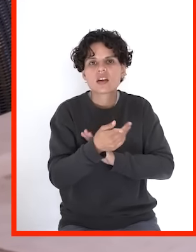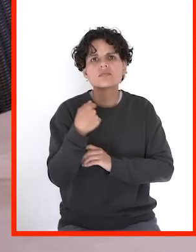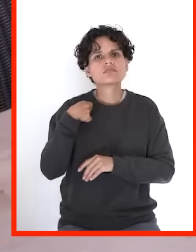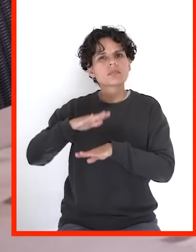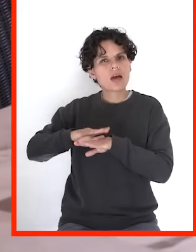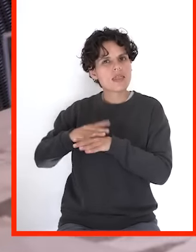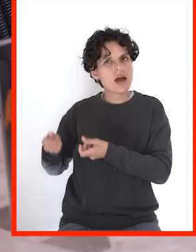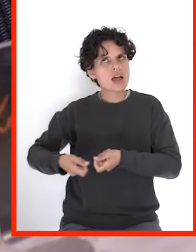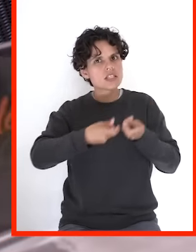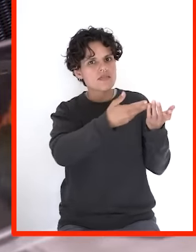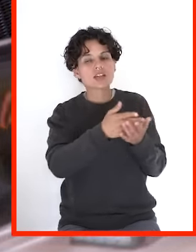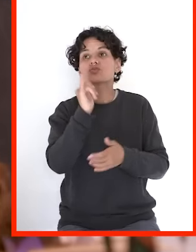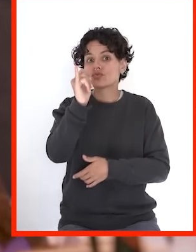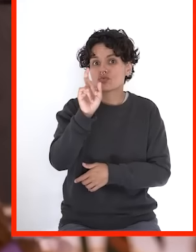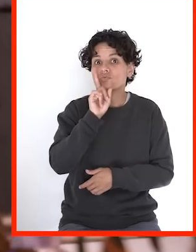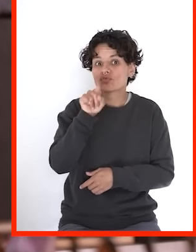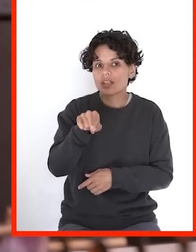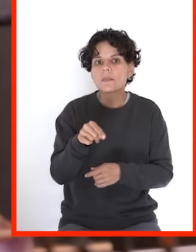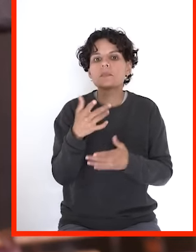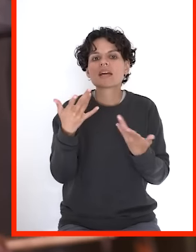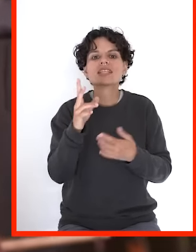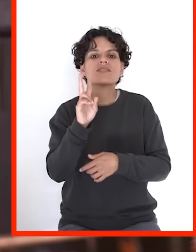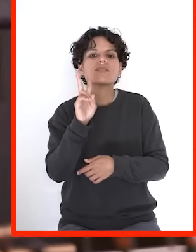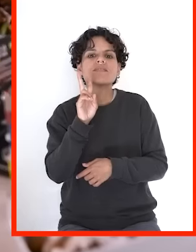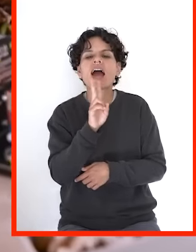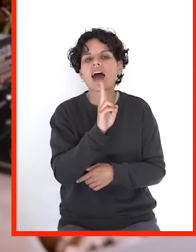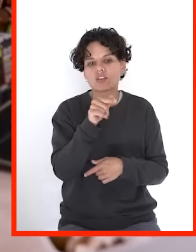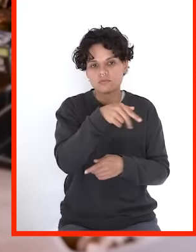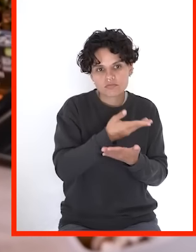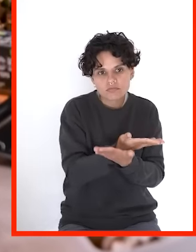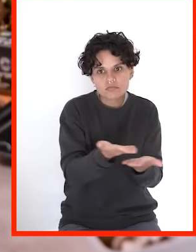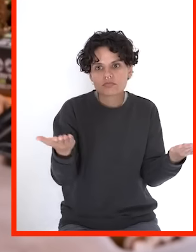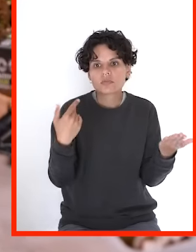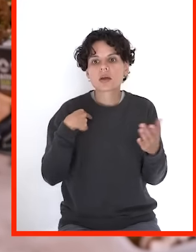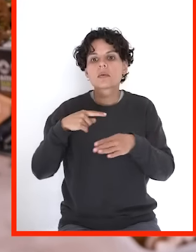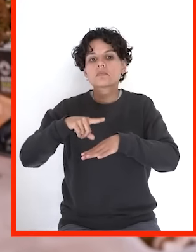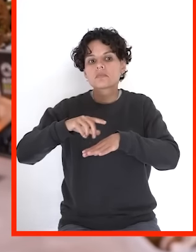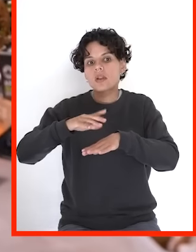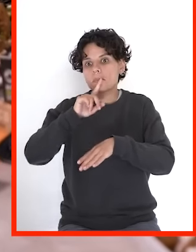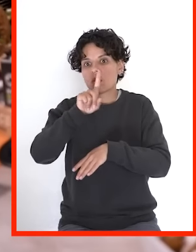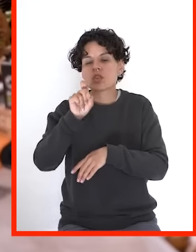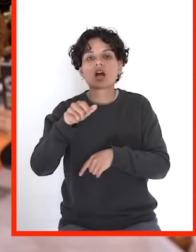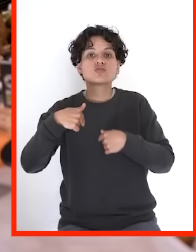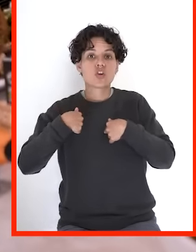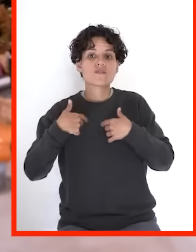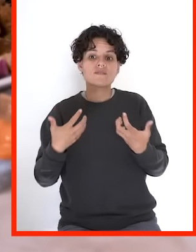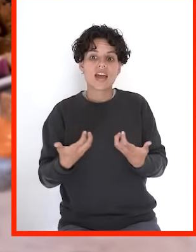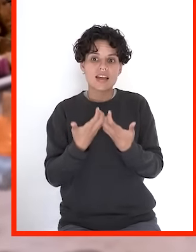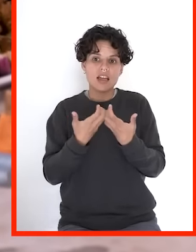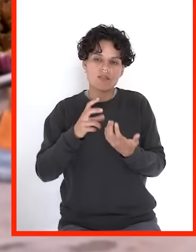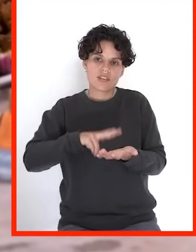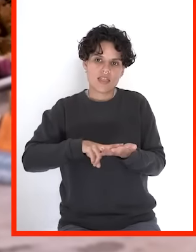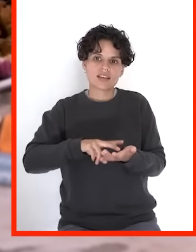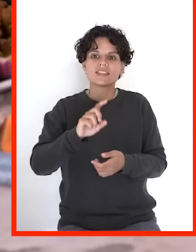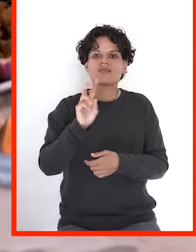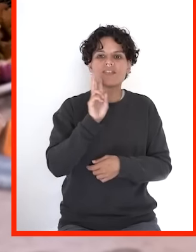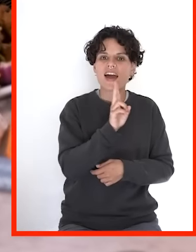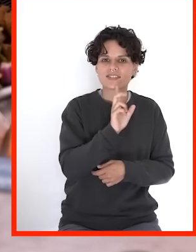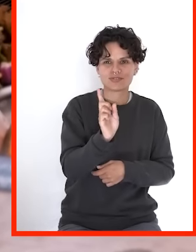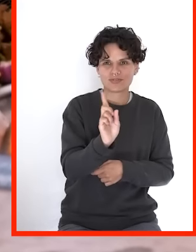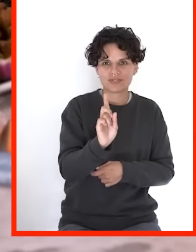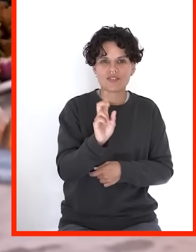llevar, a picar, ¿no?, al tiro, incluso hay delivery. ¿Por qué vegano? Dame, yo creo que tú eres el... Yo soy vegetariano en realidad, no soy vegano.